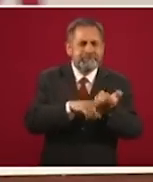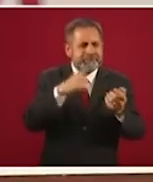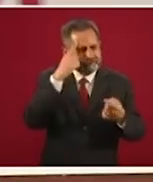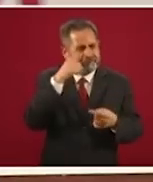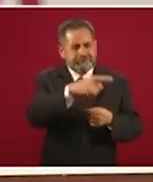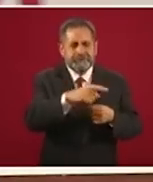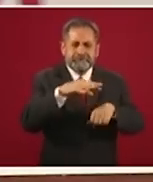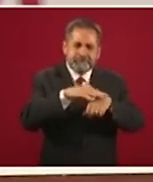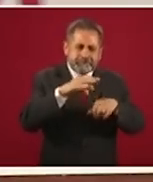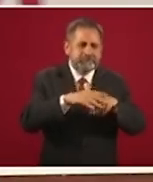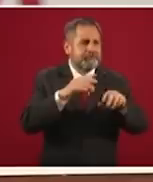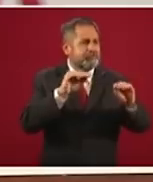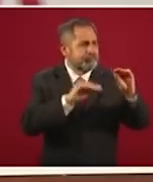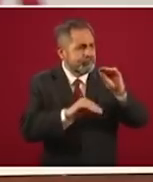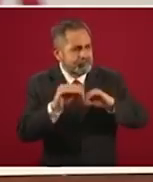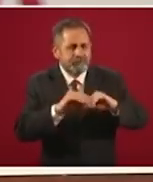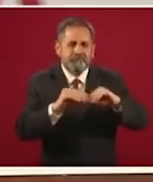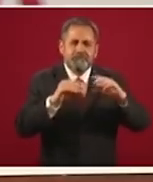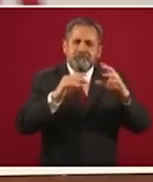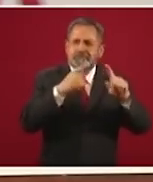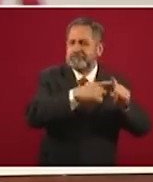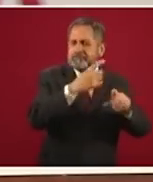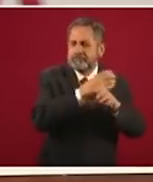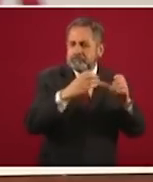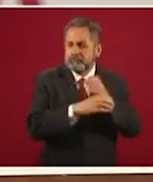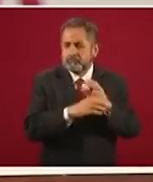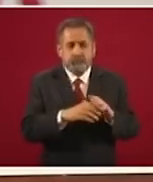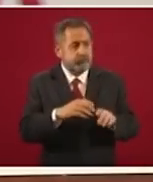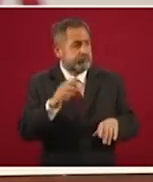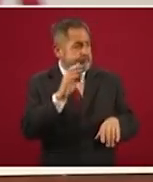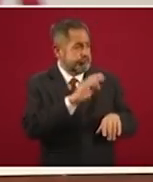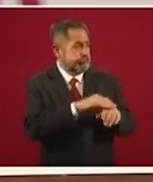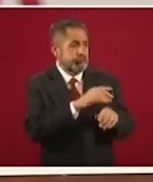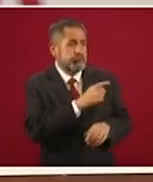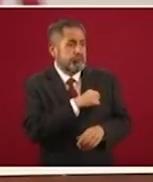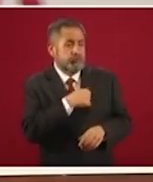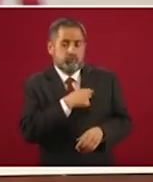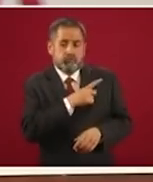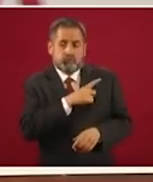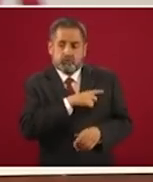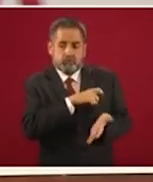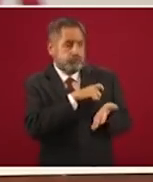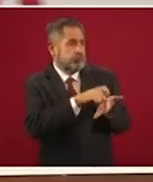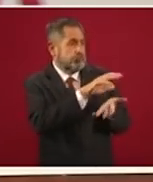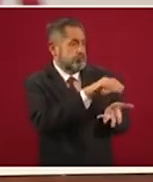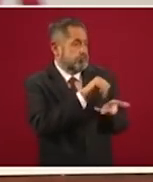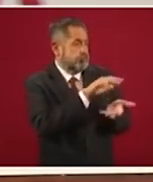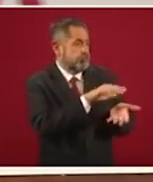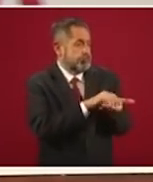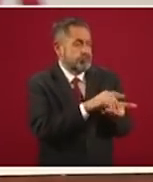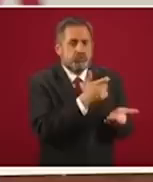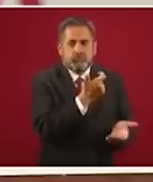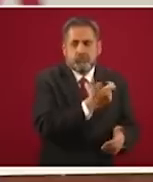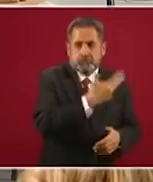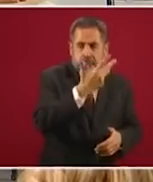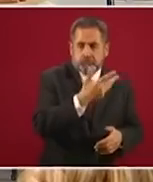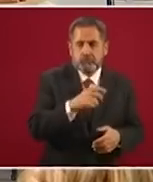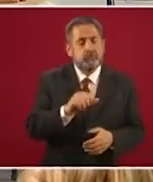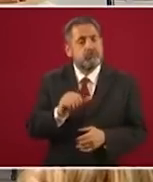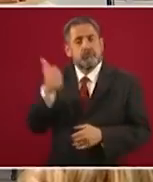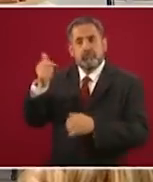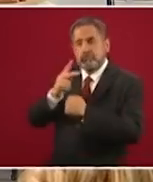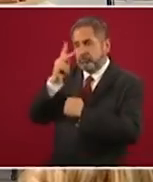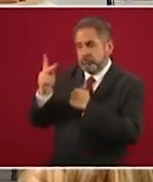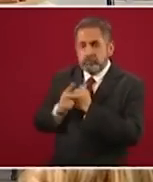infraestructura. Entonces, en cada uno de los elementos, y esto países que tienen sistemas de salud robustos